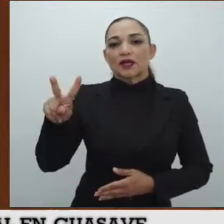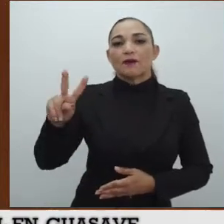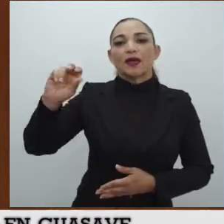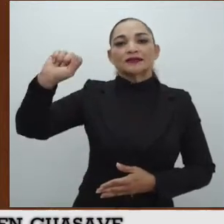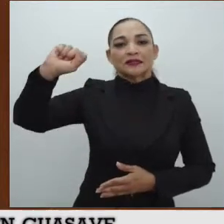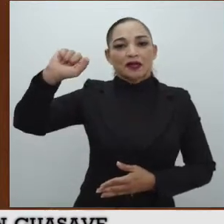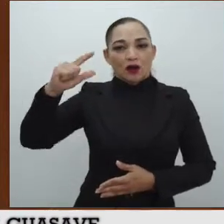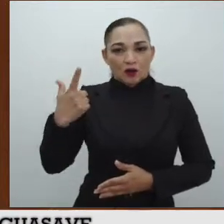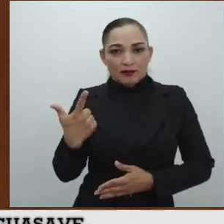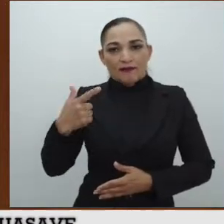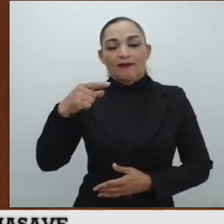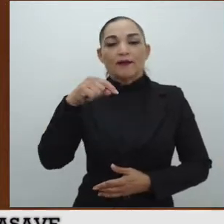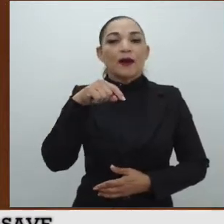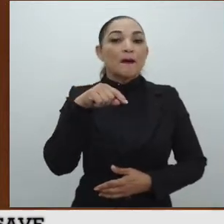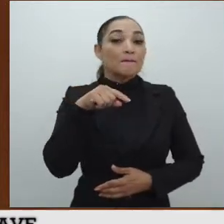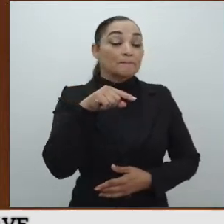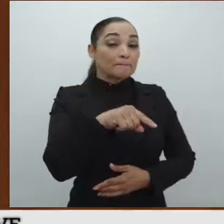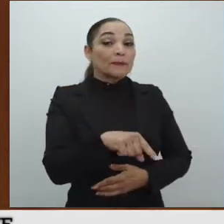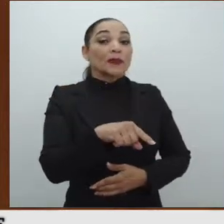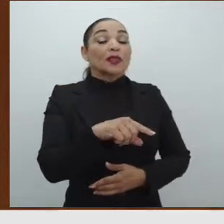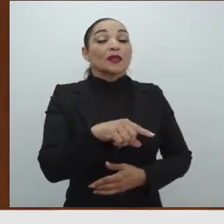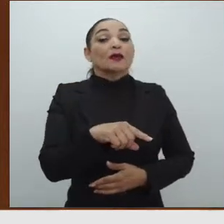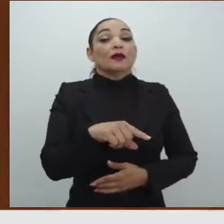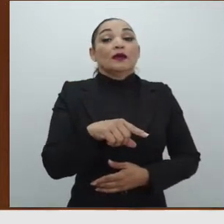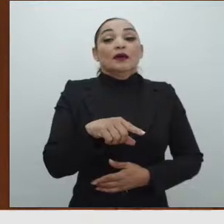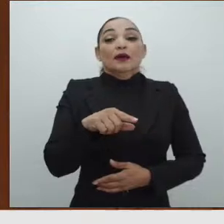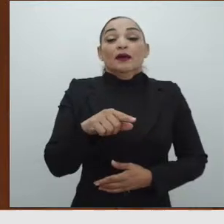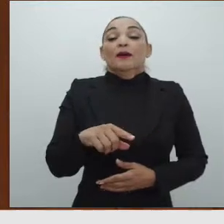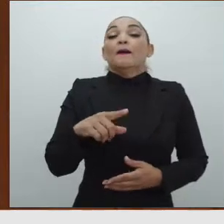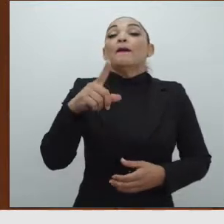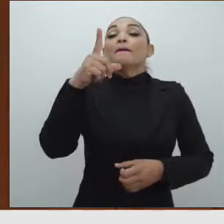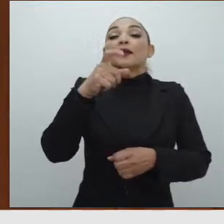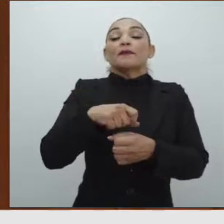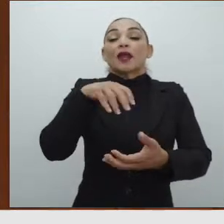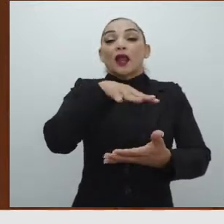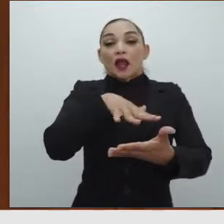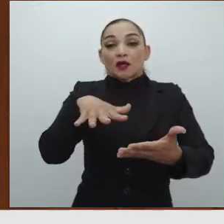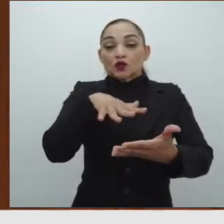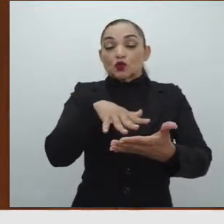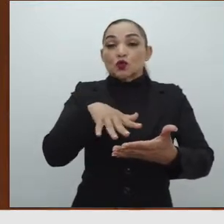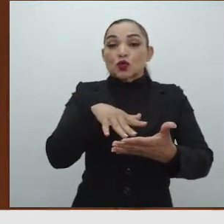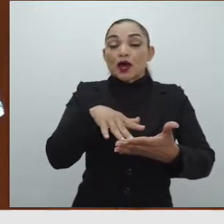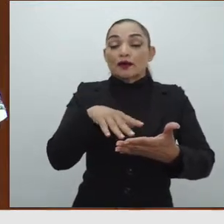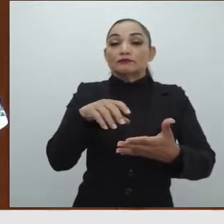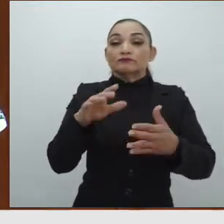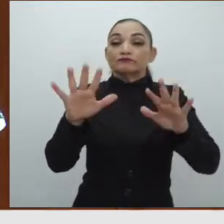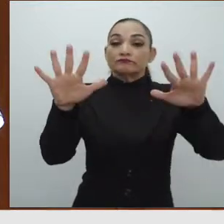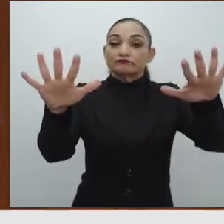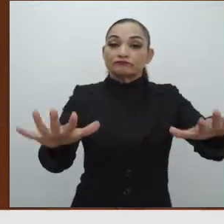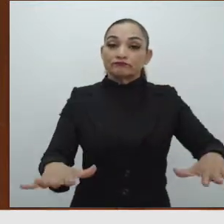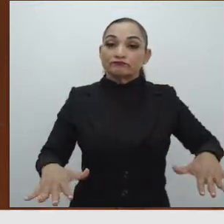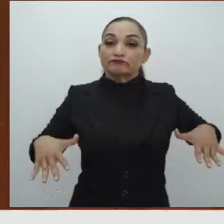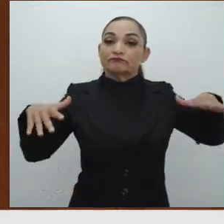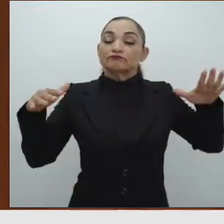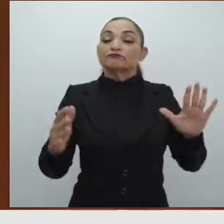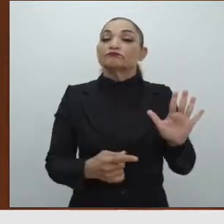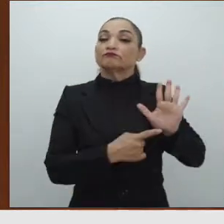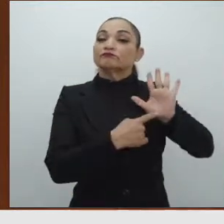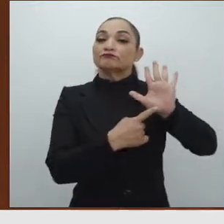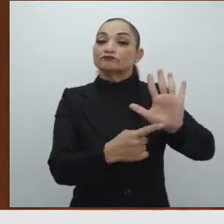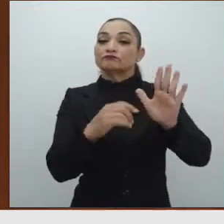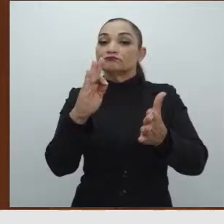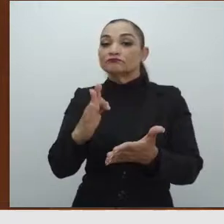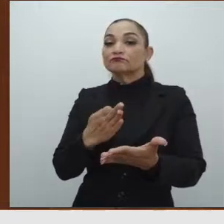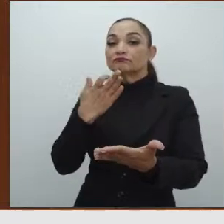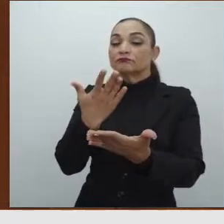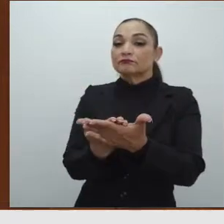este sentido, cabe destacar que el día de hoy se le dio su primera lectura ante este pleno a esta iniciativa presentada por el